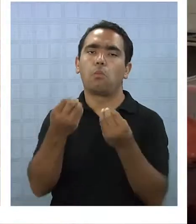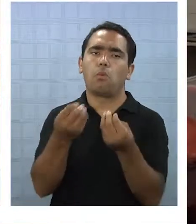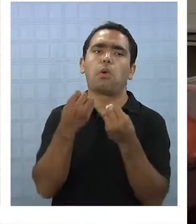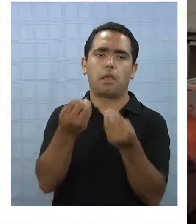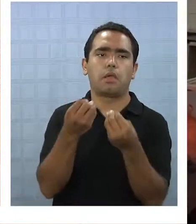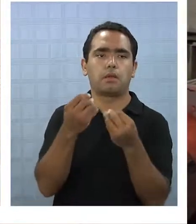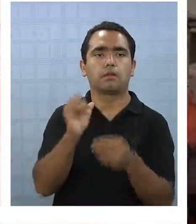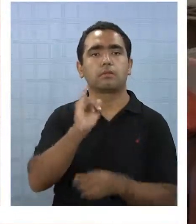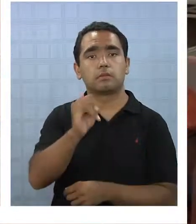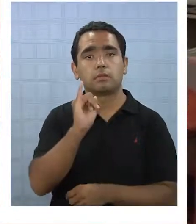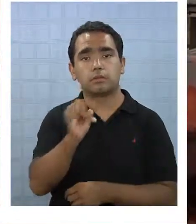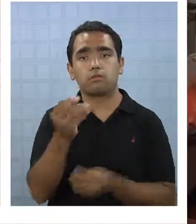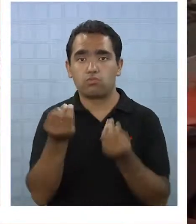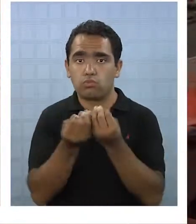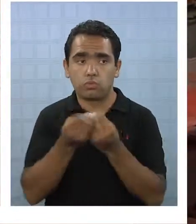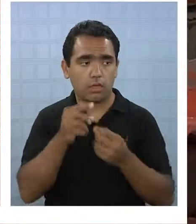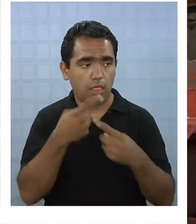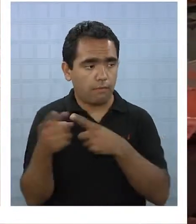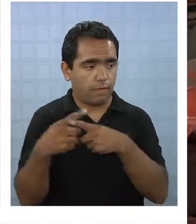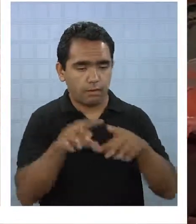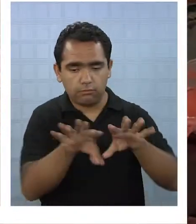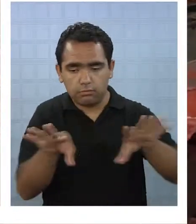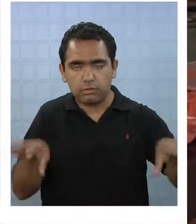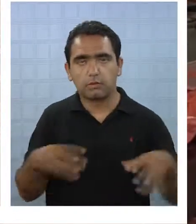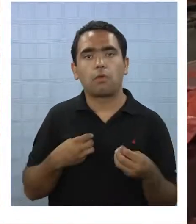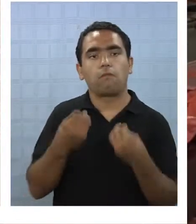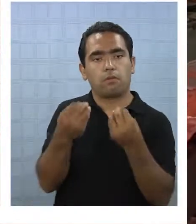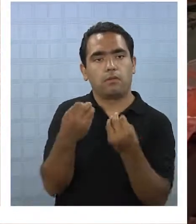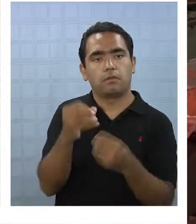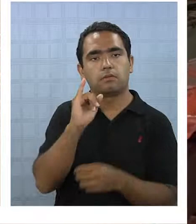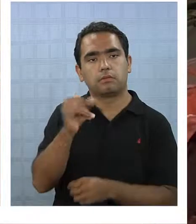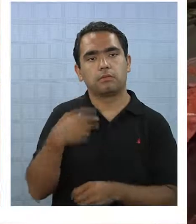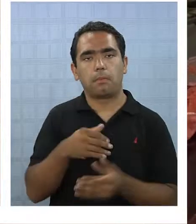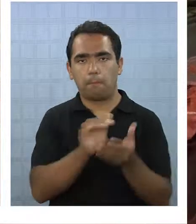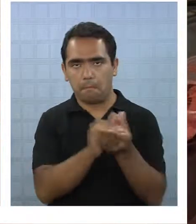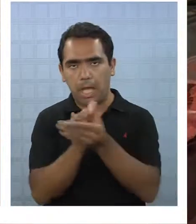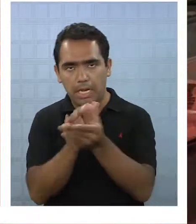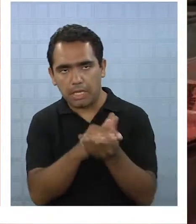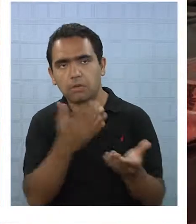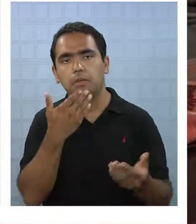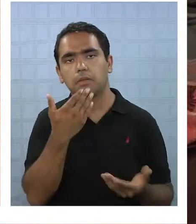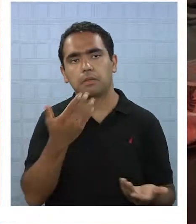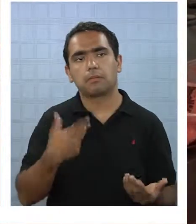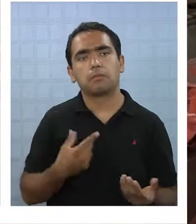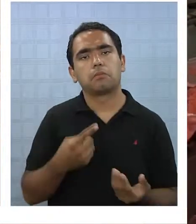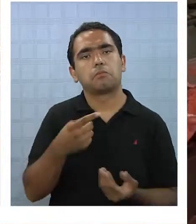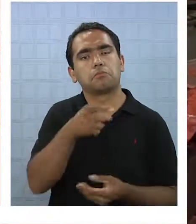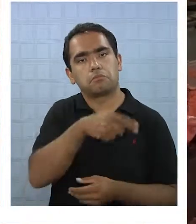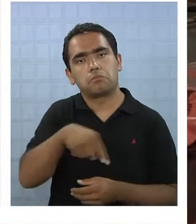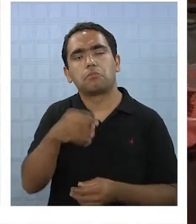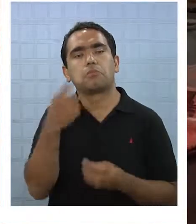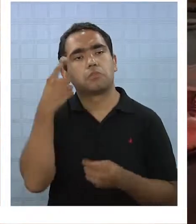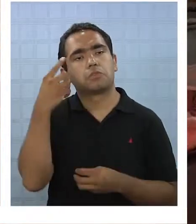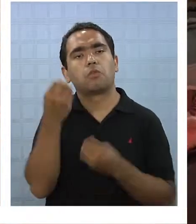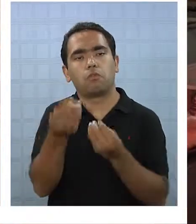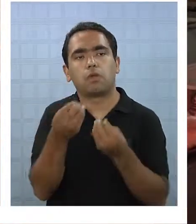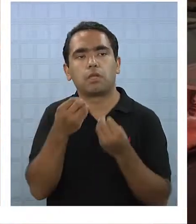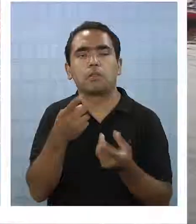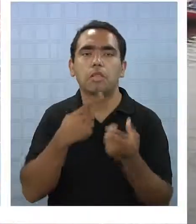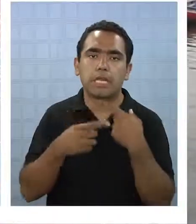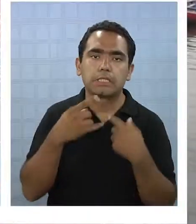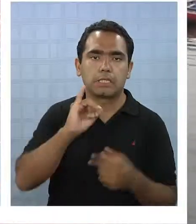harto producto, así que se ve bastante bueno. Marisco está llegando bastante, así que va a estar muy bueno, muy interesante todo lo que es,